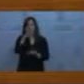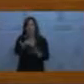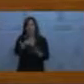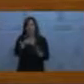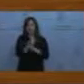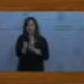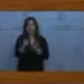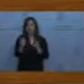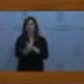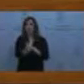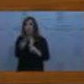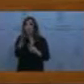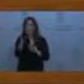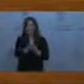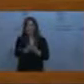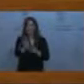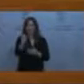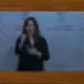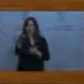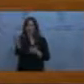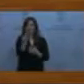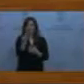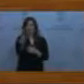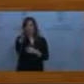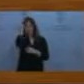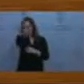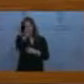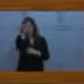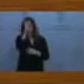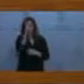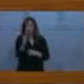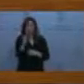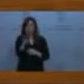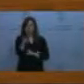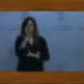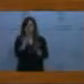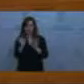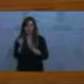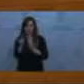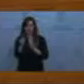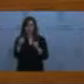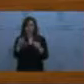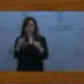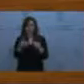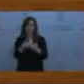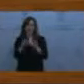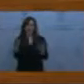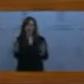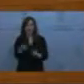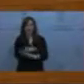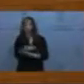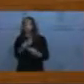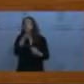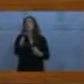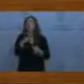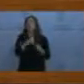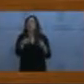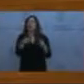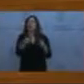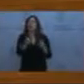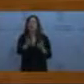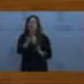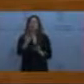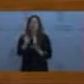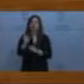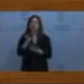porque no hay nada más segregador que el criterio zonal. Y luego, por supuesto, pues no voy a perder la oportunidad de insistir, la libertad de elección de centro tiene que ser en